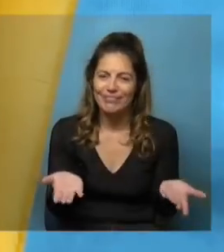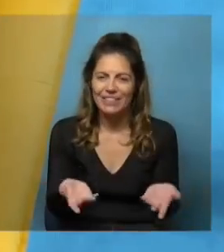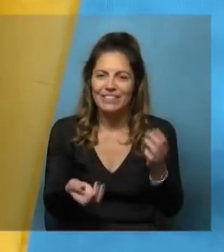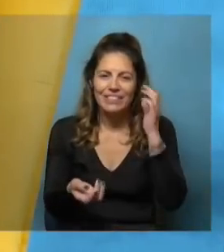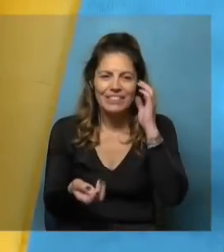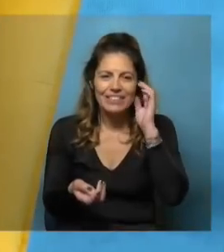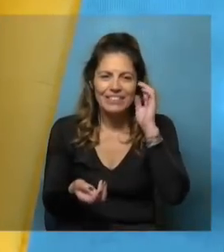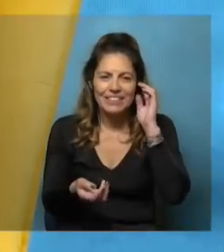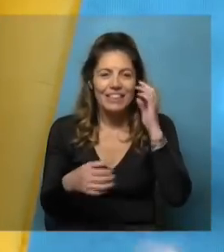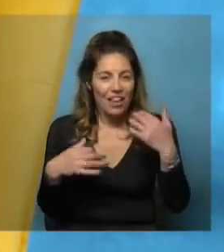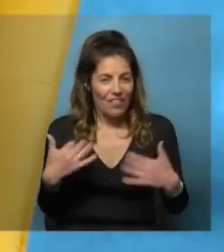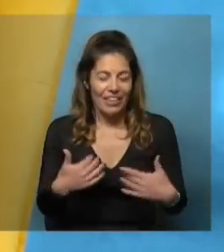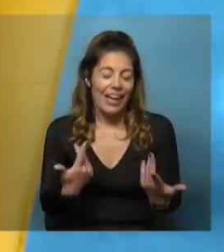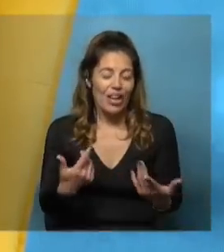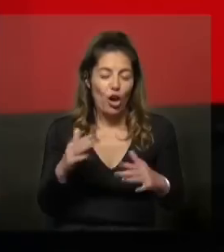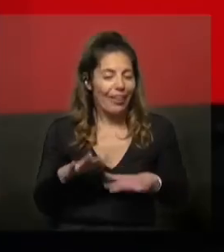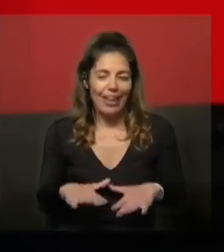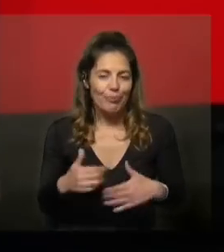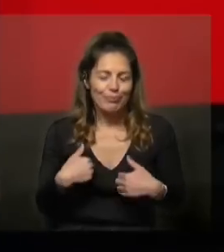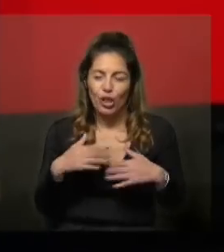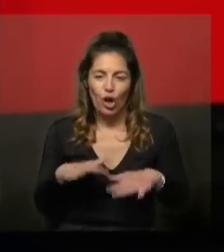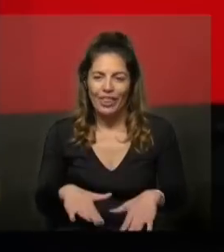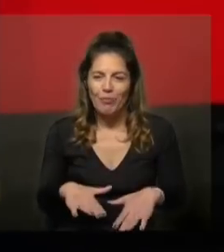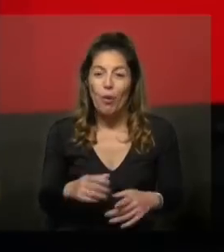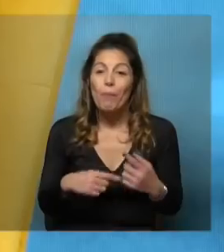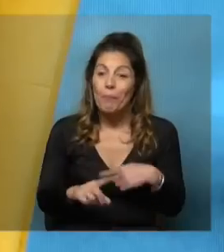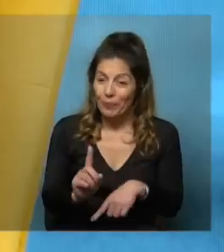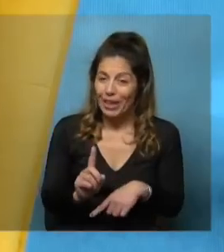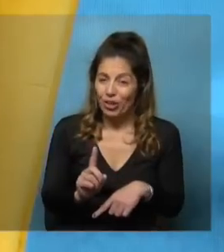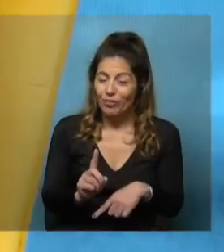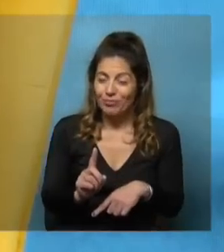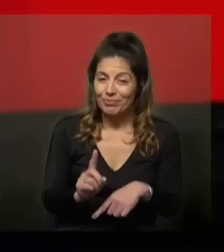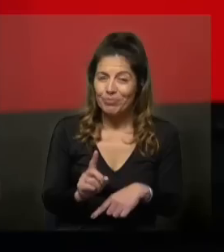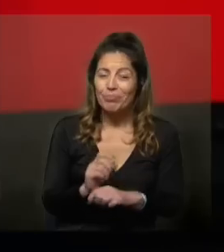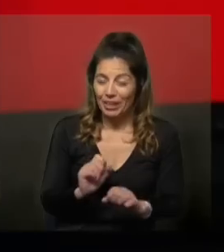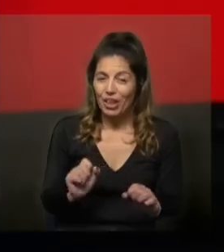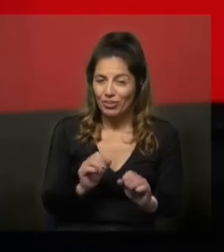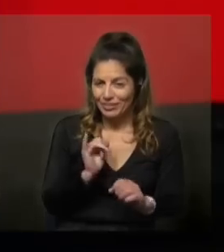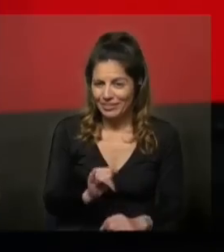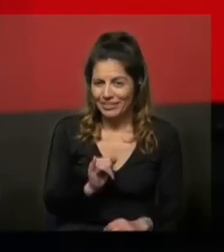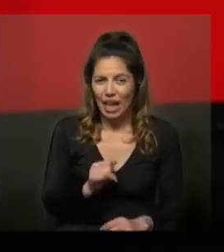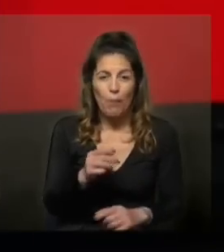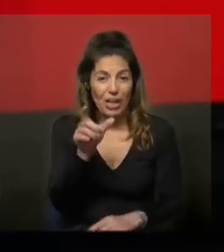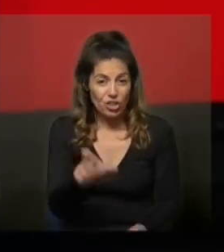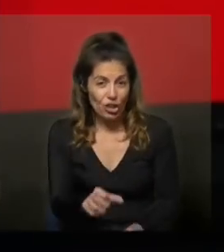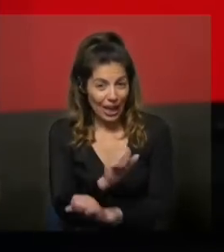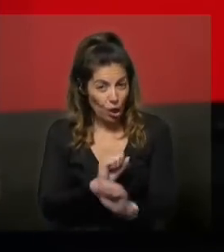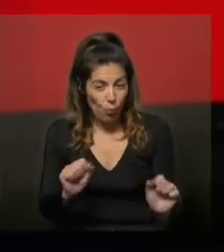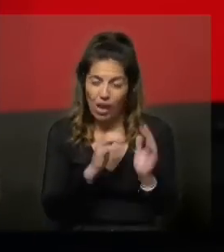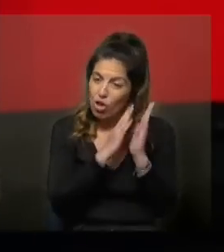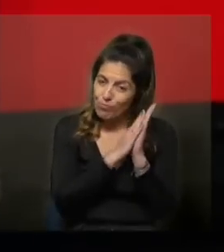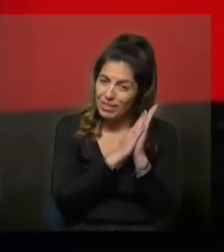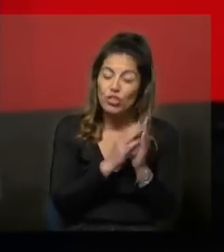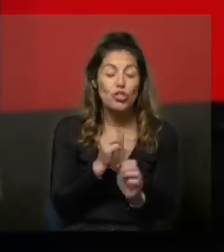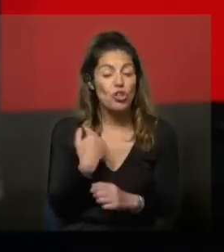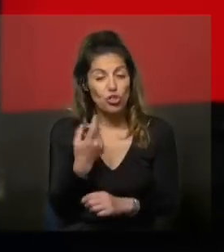Cómo dormimos nosotros eh pero dormimos pero dormimos dormimos Es verdad hay gente que no puede dormir Sí claro